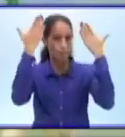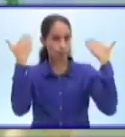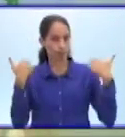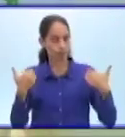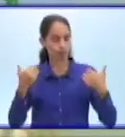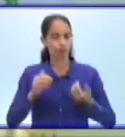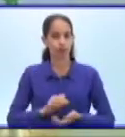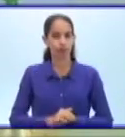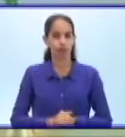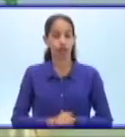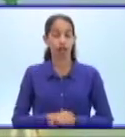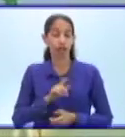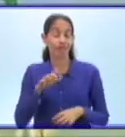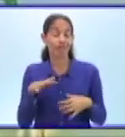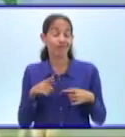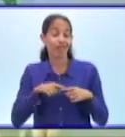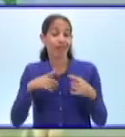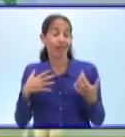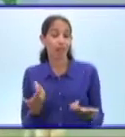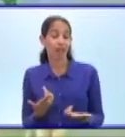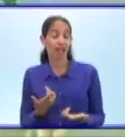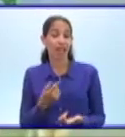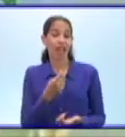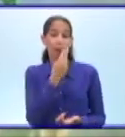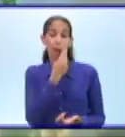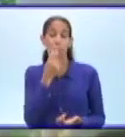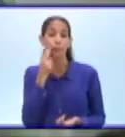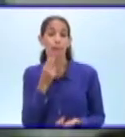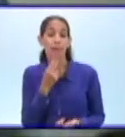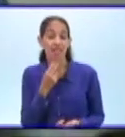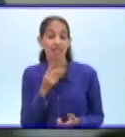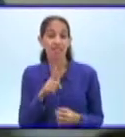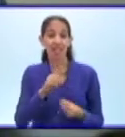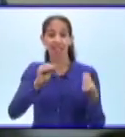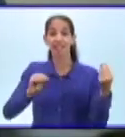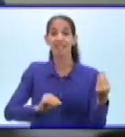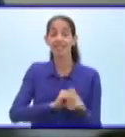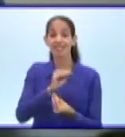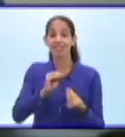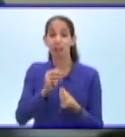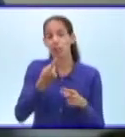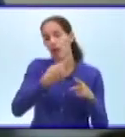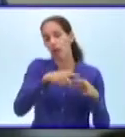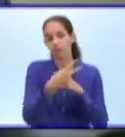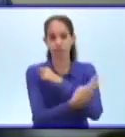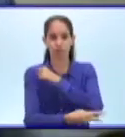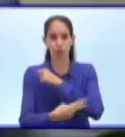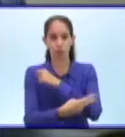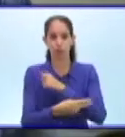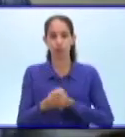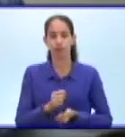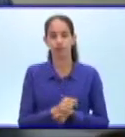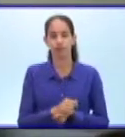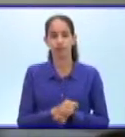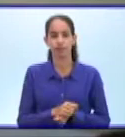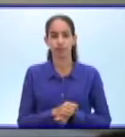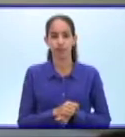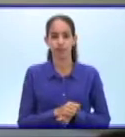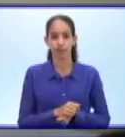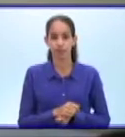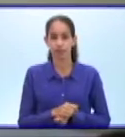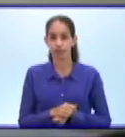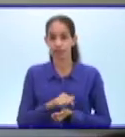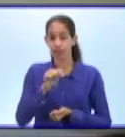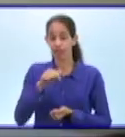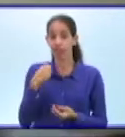sin trabajo en México y toman la decisión de irse a Guatemala. En este tránsito de esta despedida tal vez ocurrió lo que para